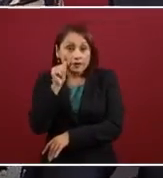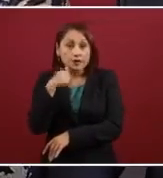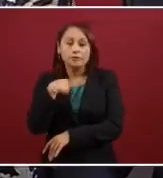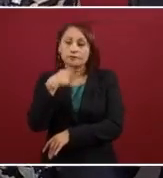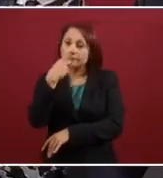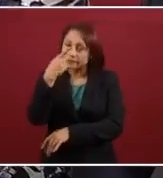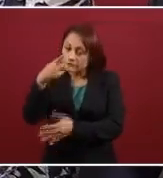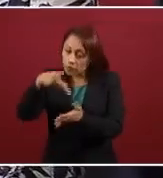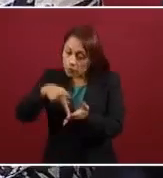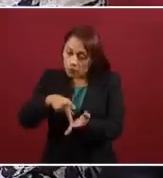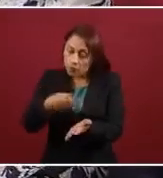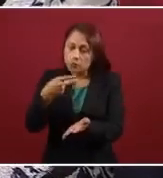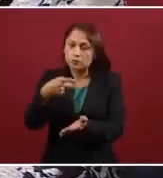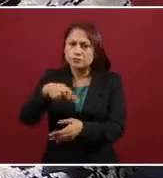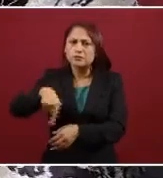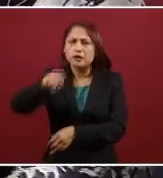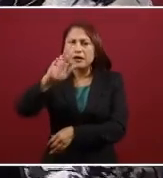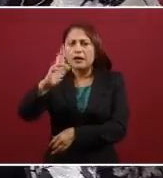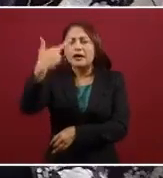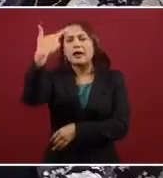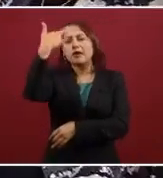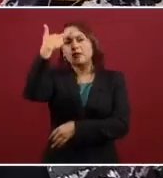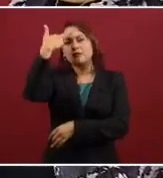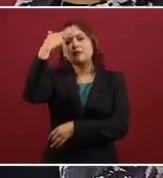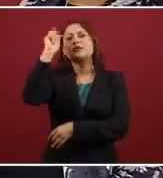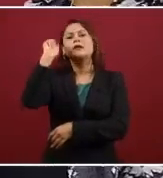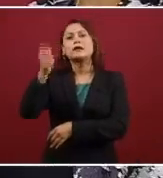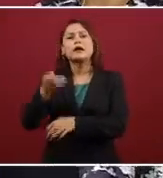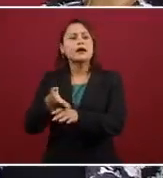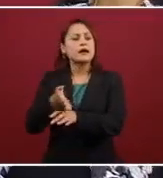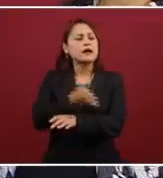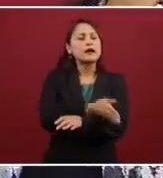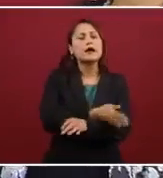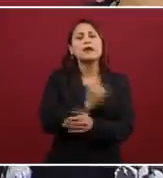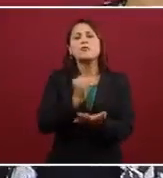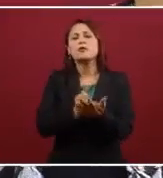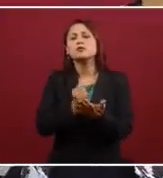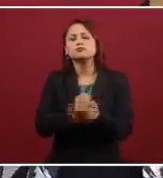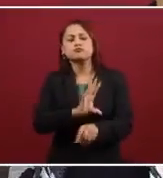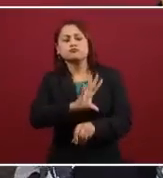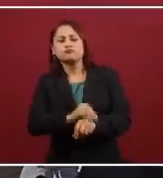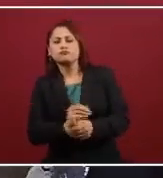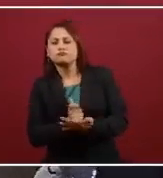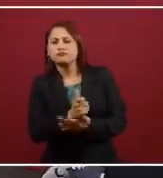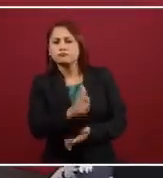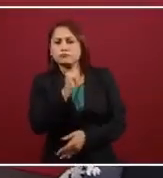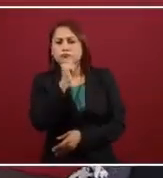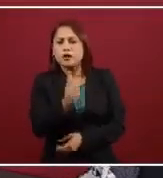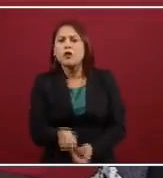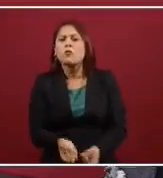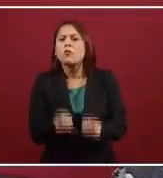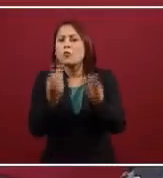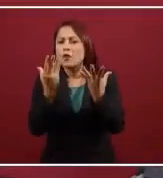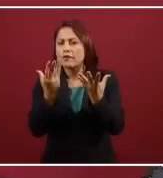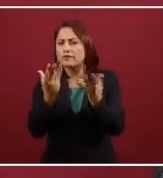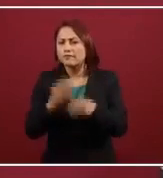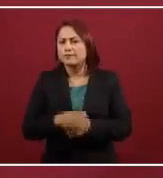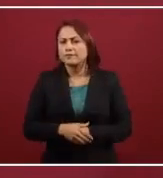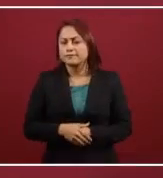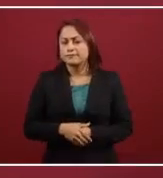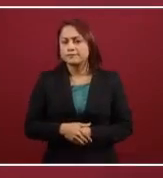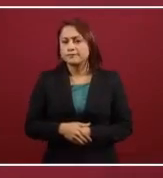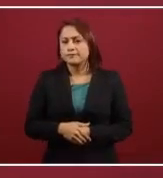recordamos cuánto se condonaba de impuestos a los